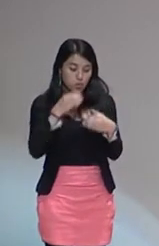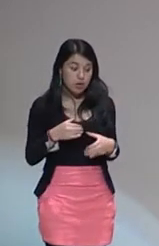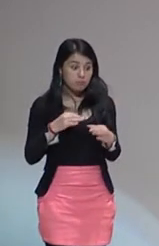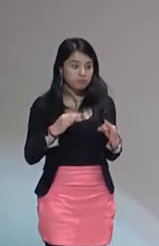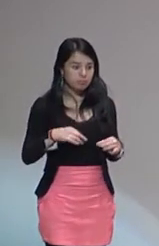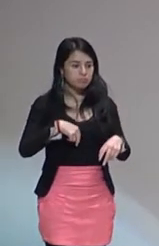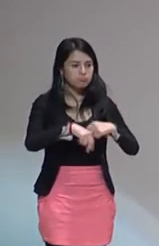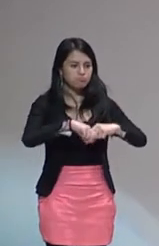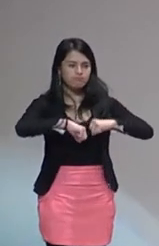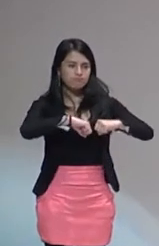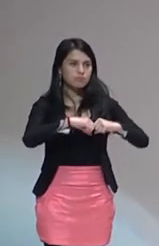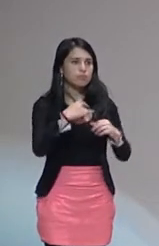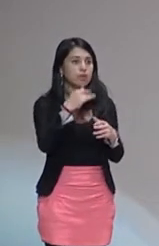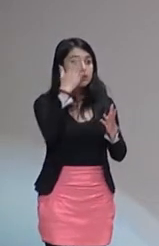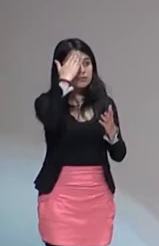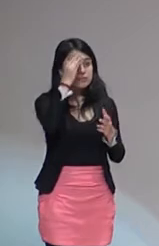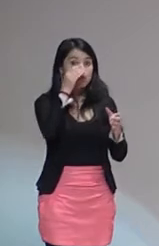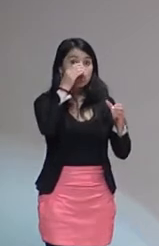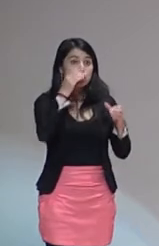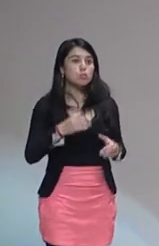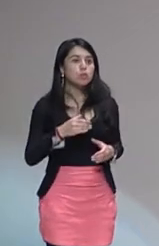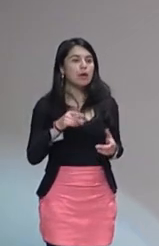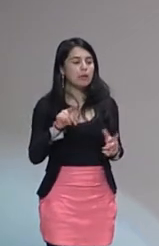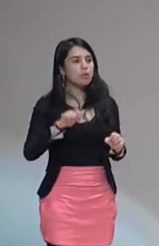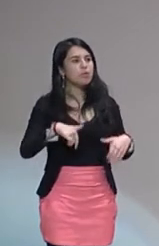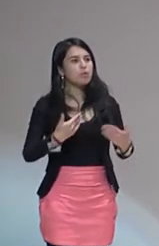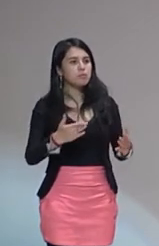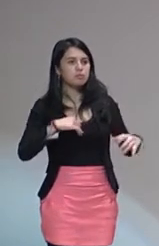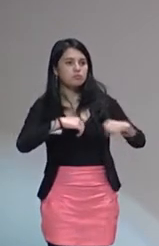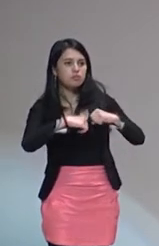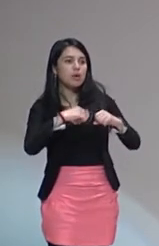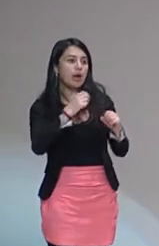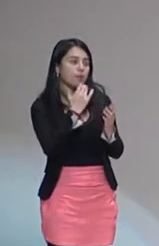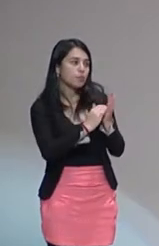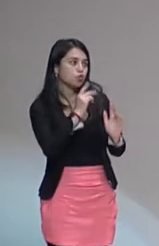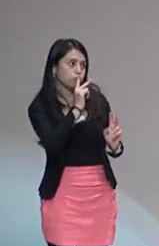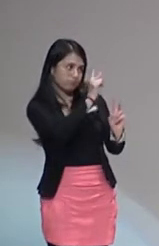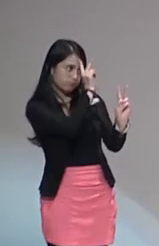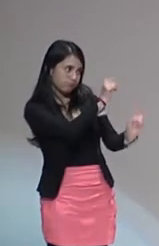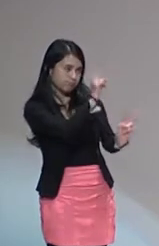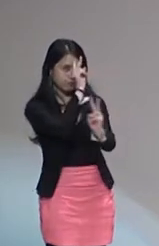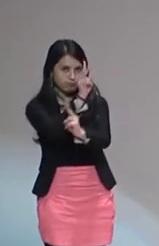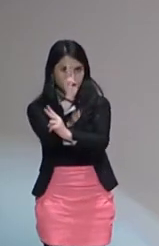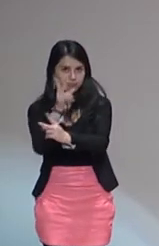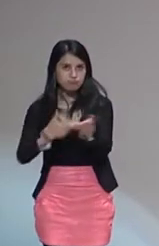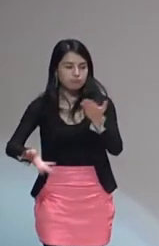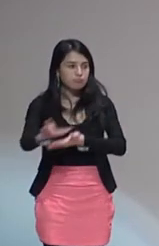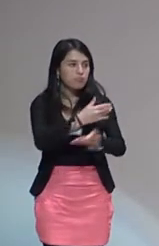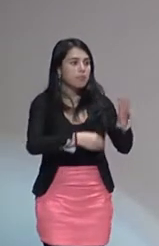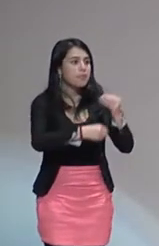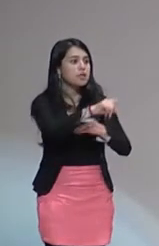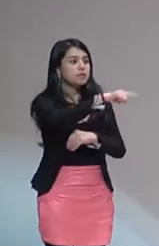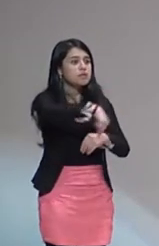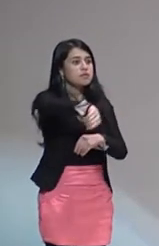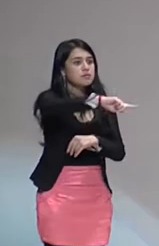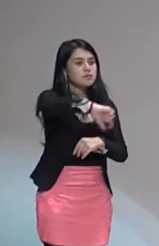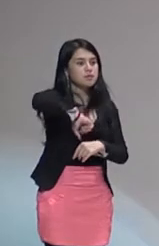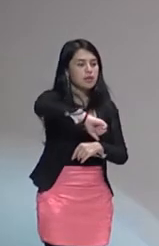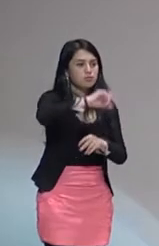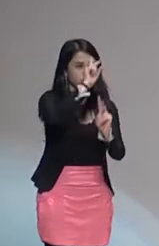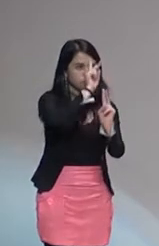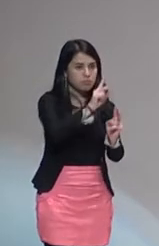ejercer la ciudadanía es justamente poder respetar al otro, poder respetar los derechos del otro y